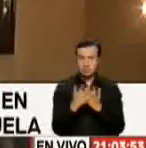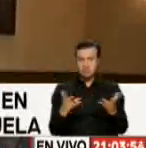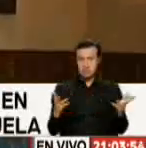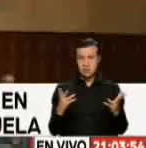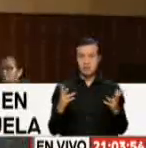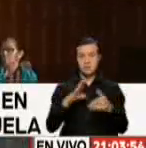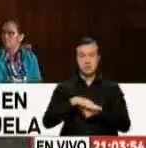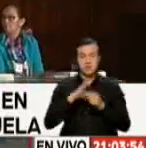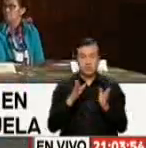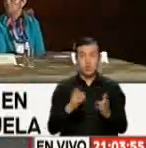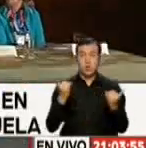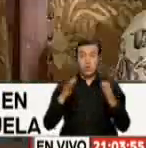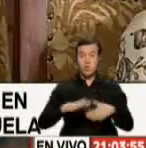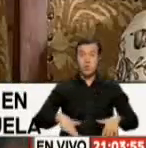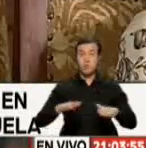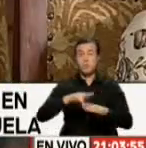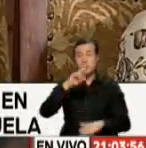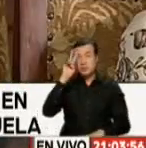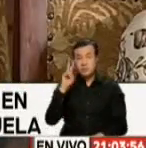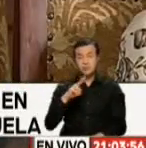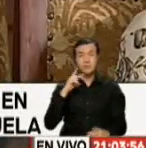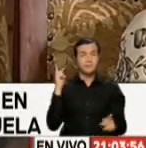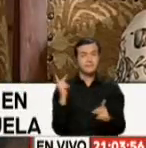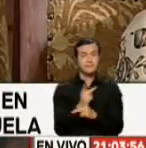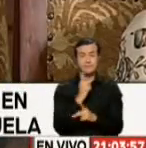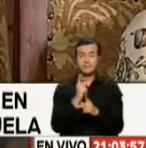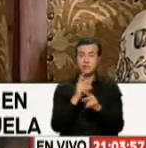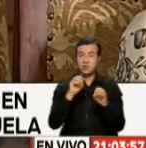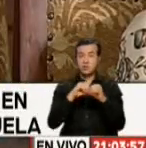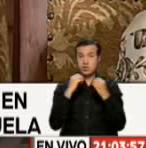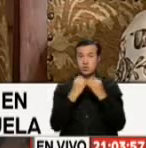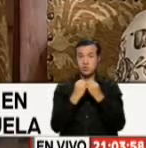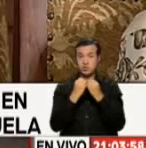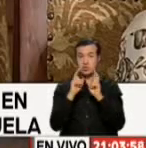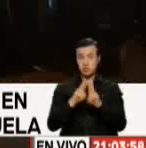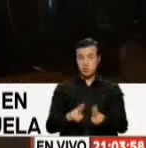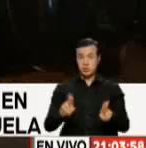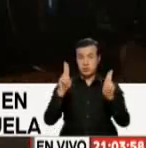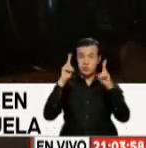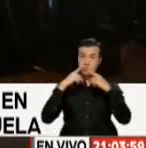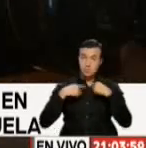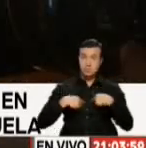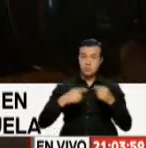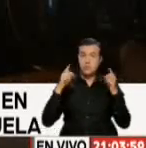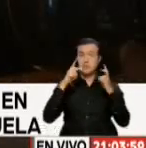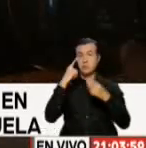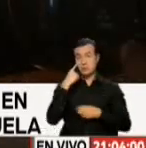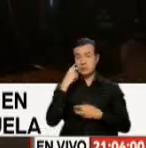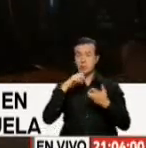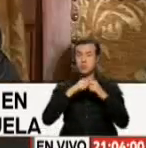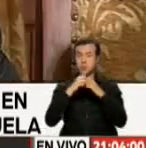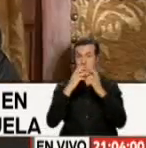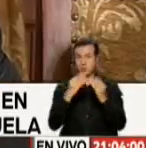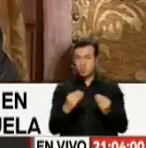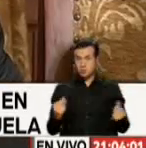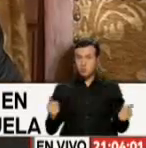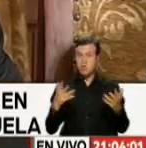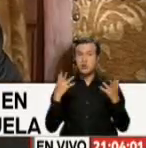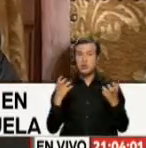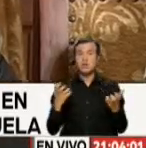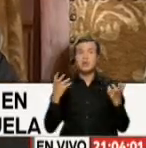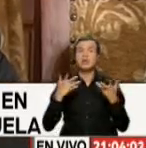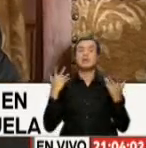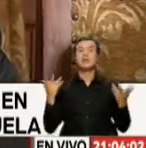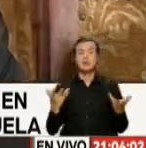señaló que la situación que atraviesa Venezuela ha sido expuesta ante la Organización de Naciones Unidas para tratar de encontrar una solución. Queremos una